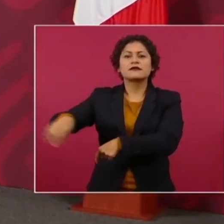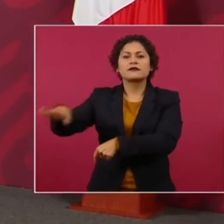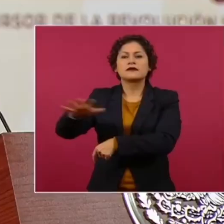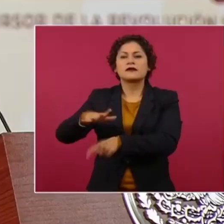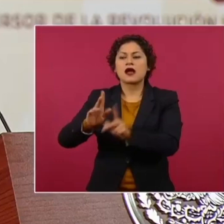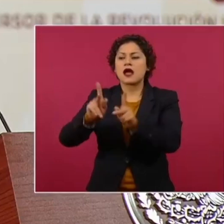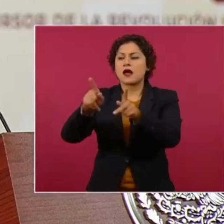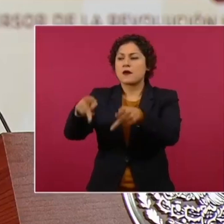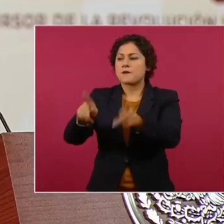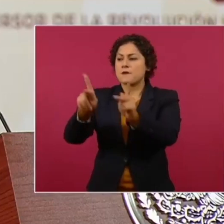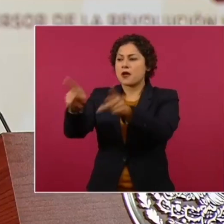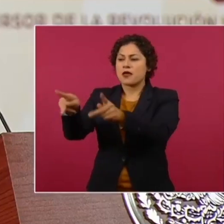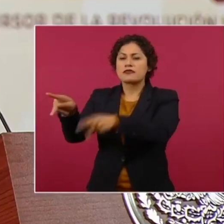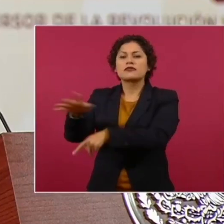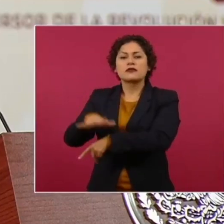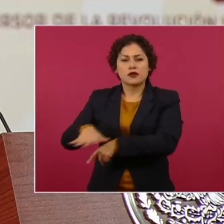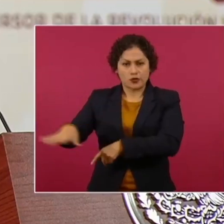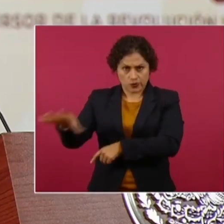playas,